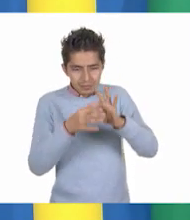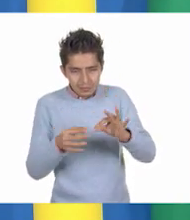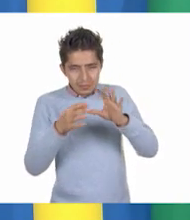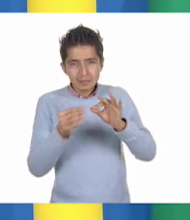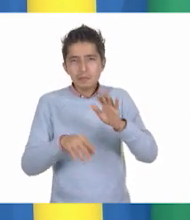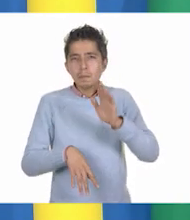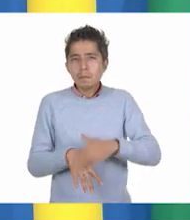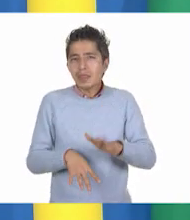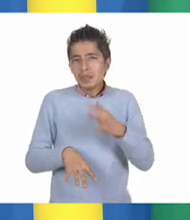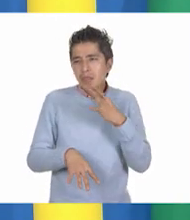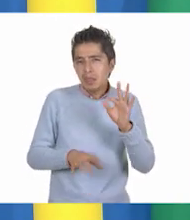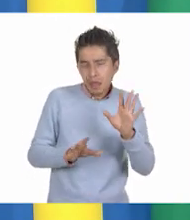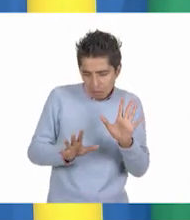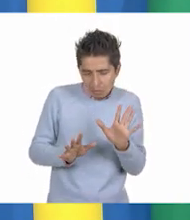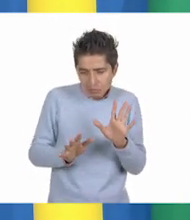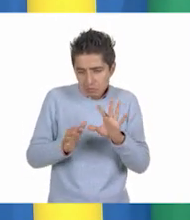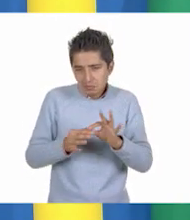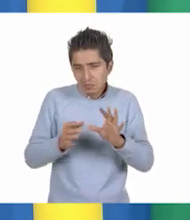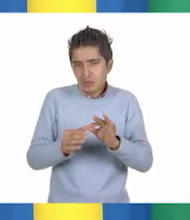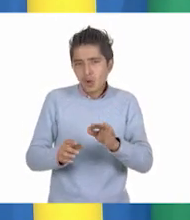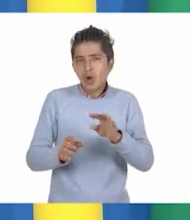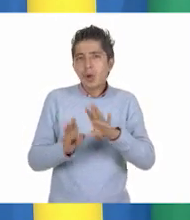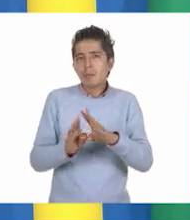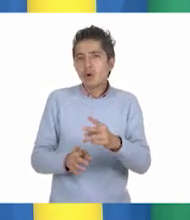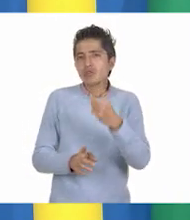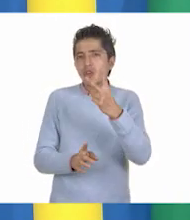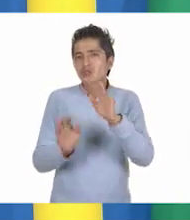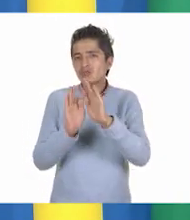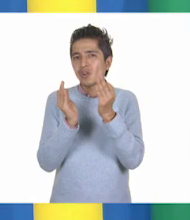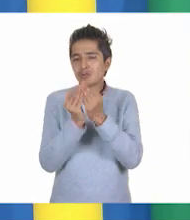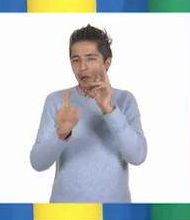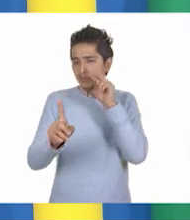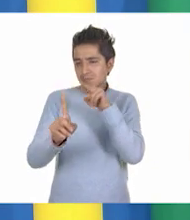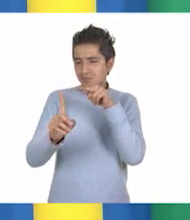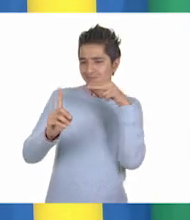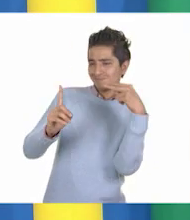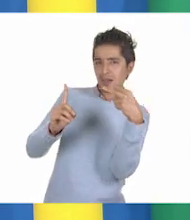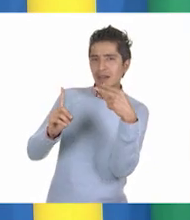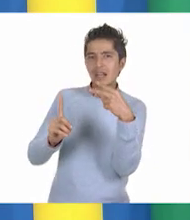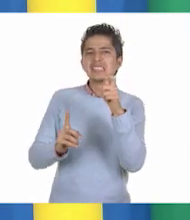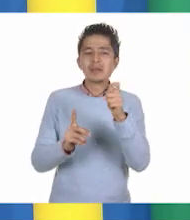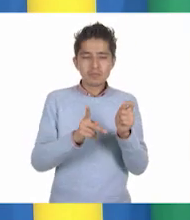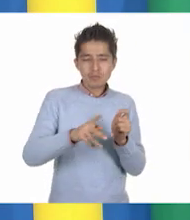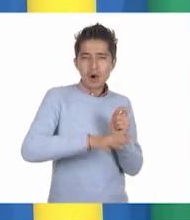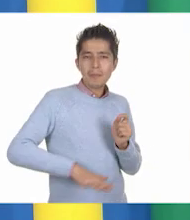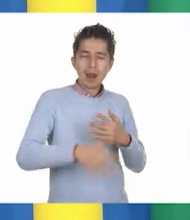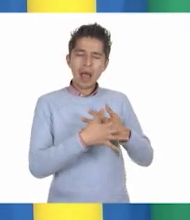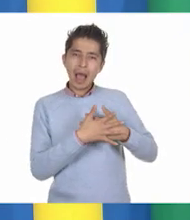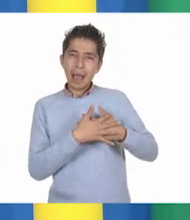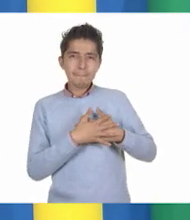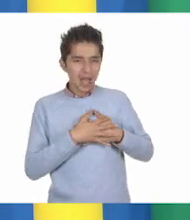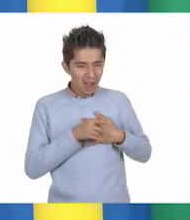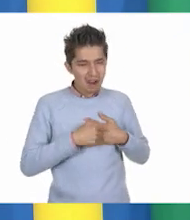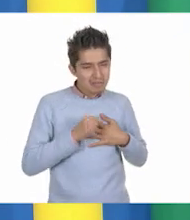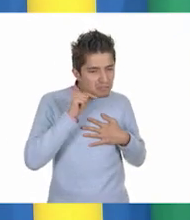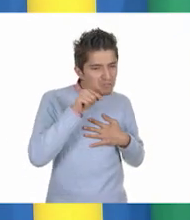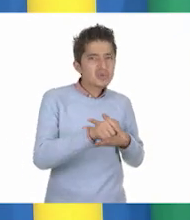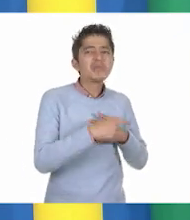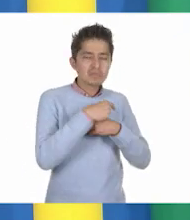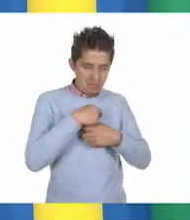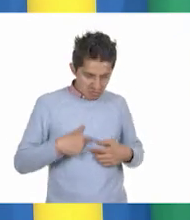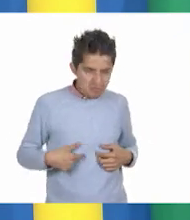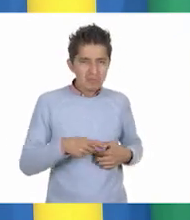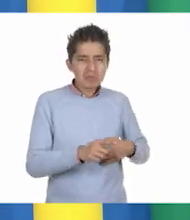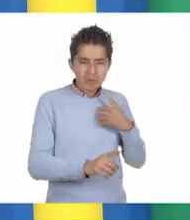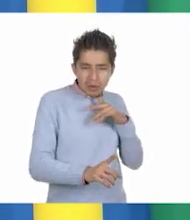explícito, mostró al personaje desde 2 puntos de vista. La del pueblo que lo amaba y era capaz de seguirlo a donde fuera, y la de los